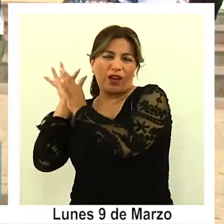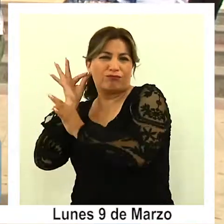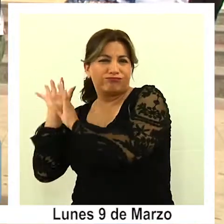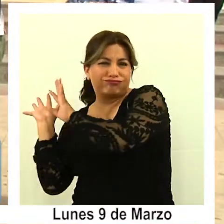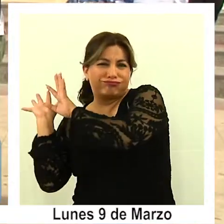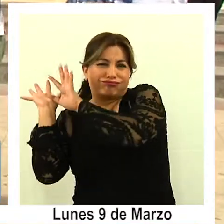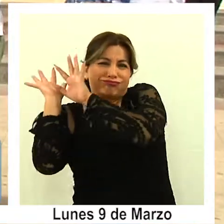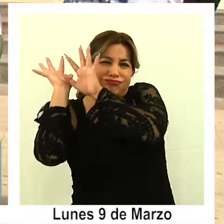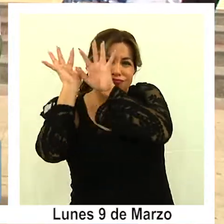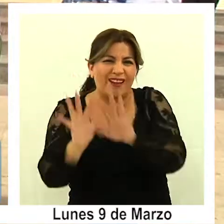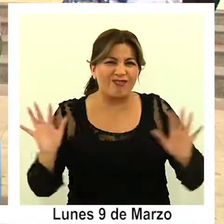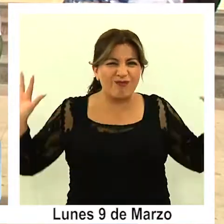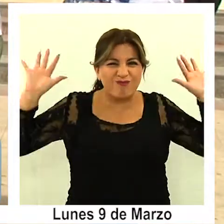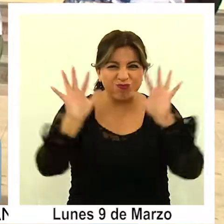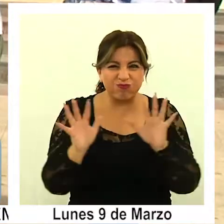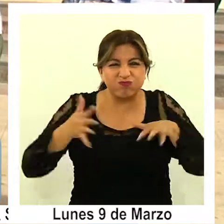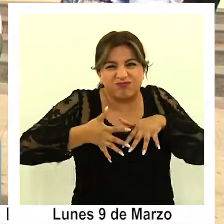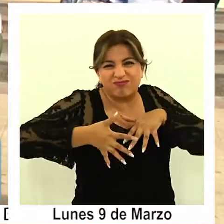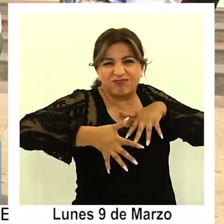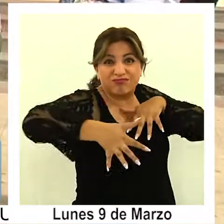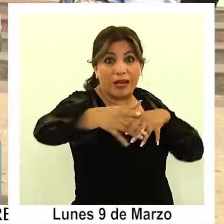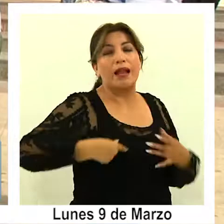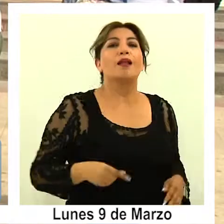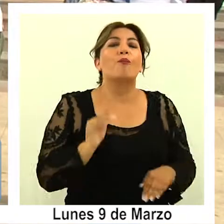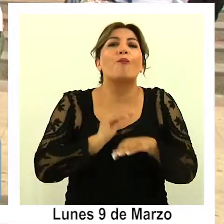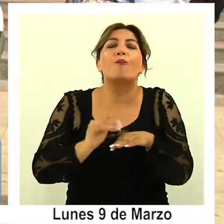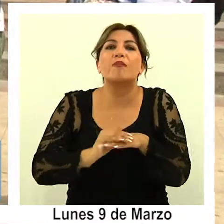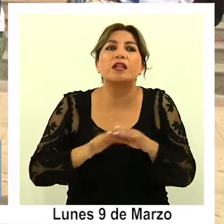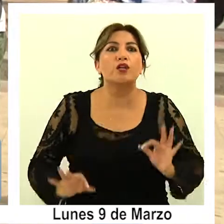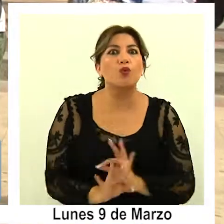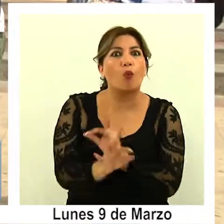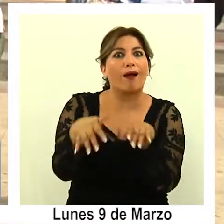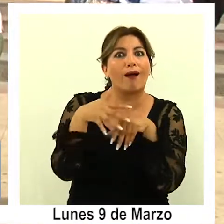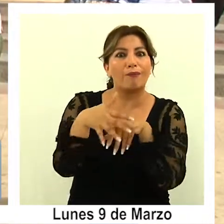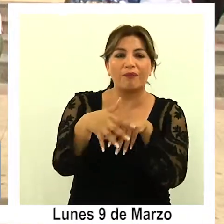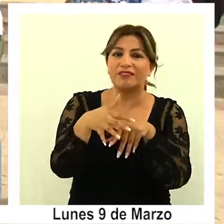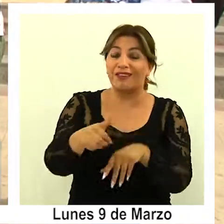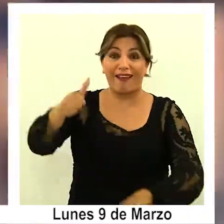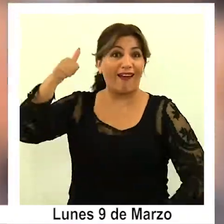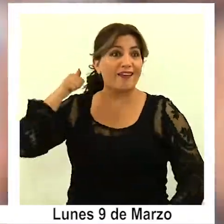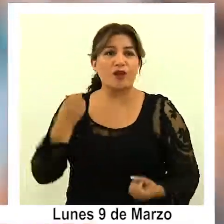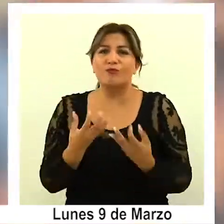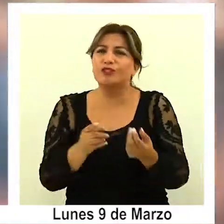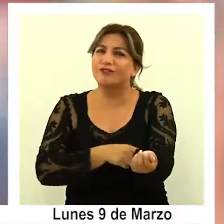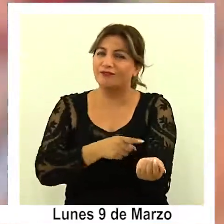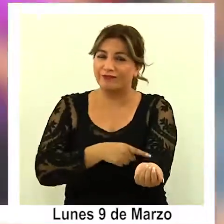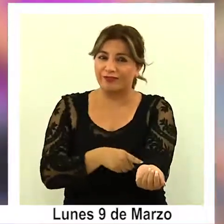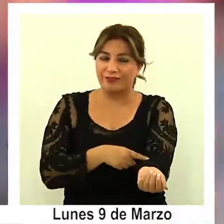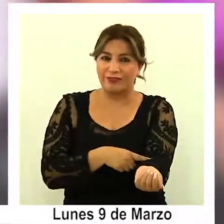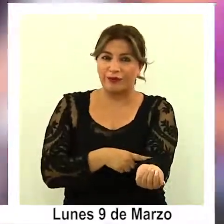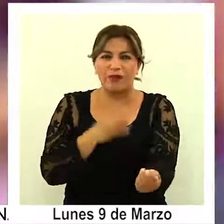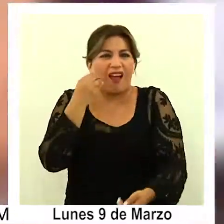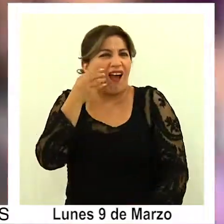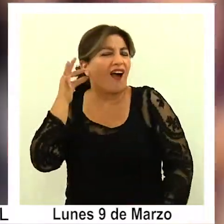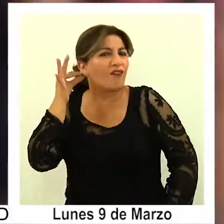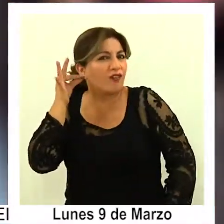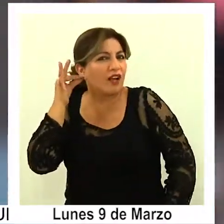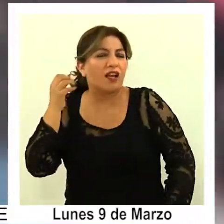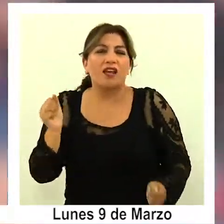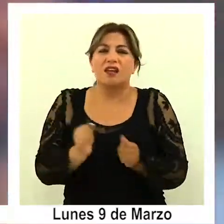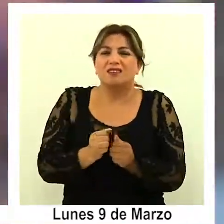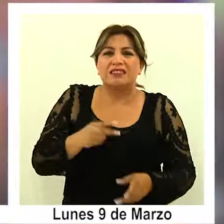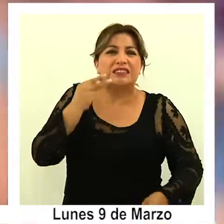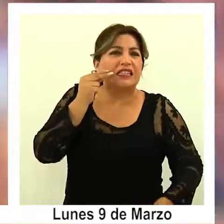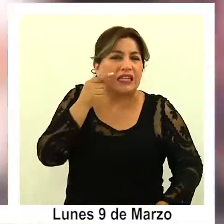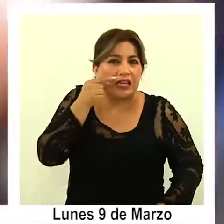volcó en la calle la mujer ciudadana la mujer humilde la mujer que nunca había marcado marcharon muchas familias más